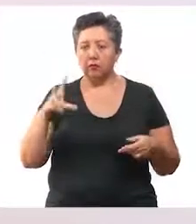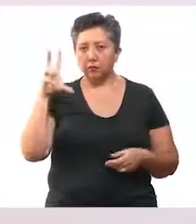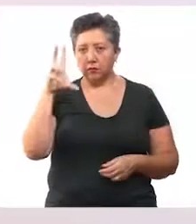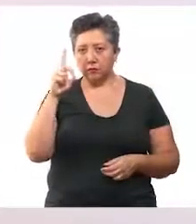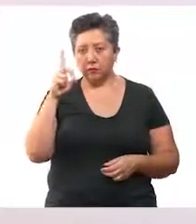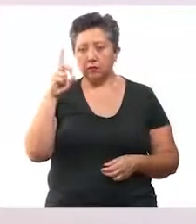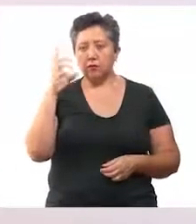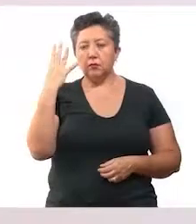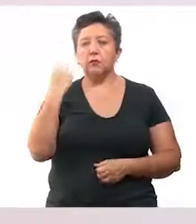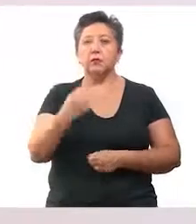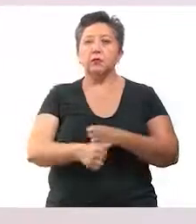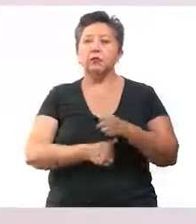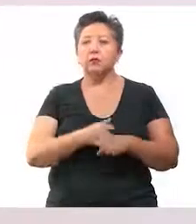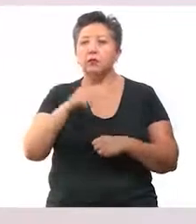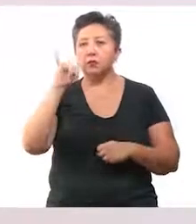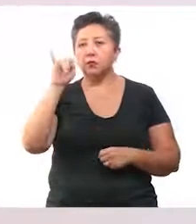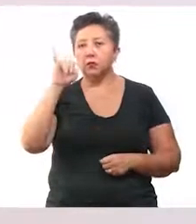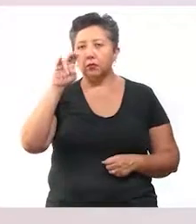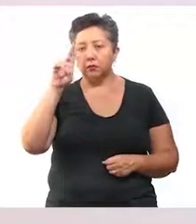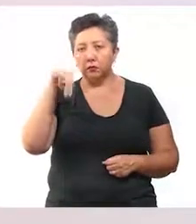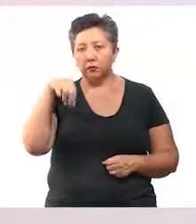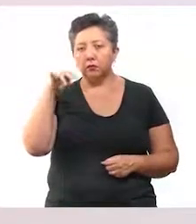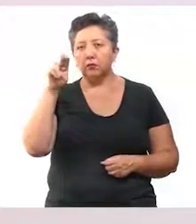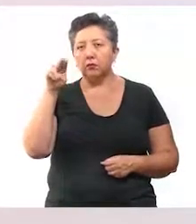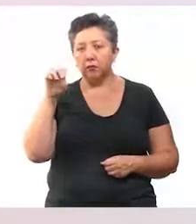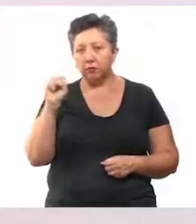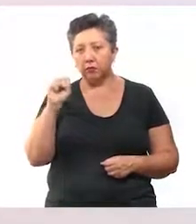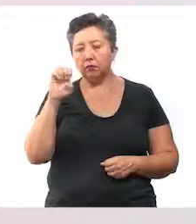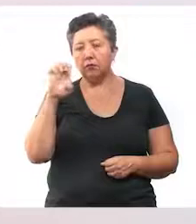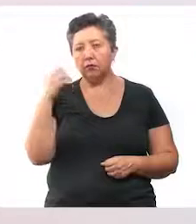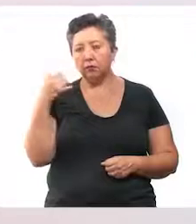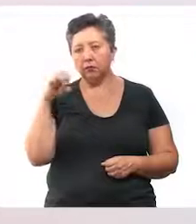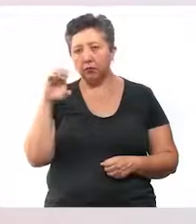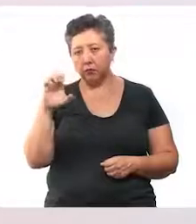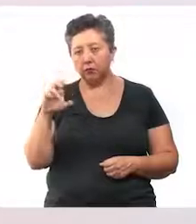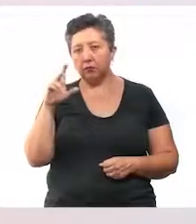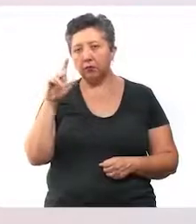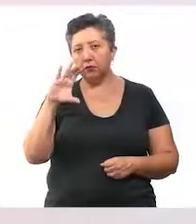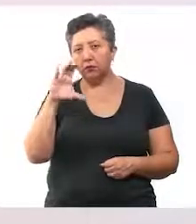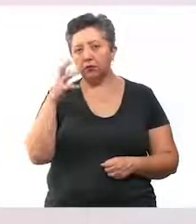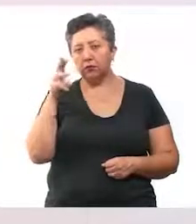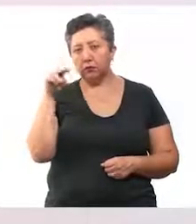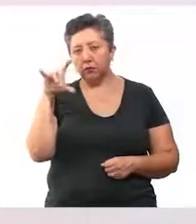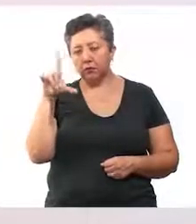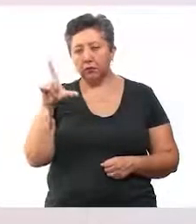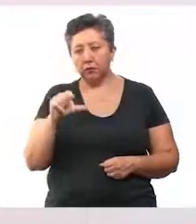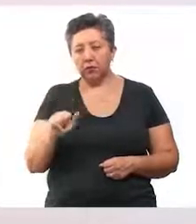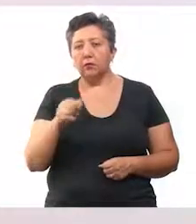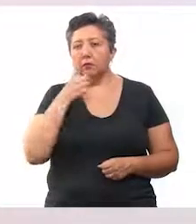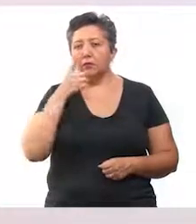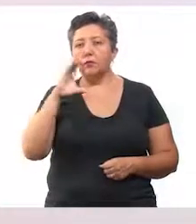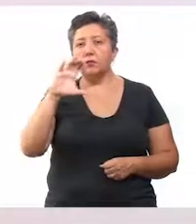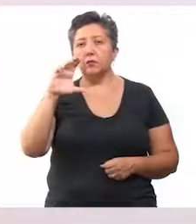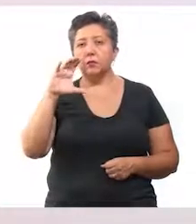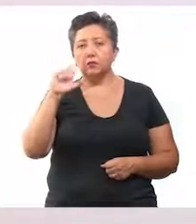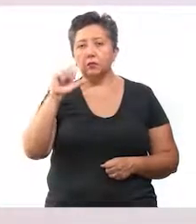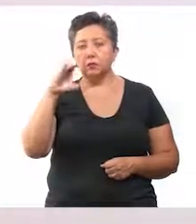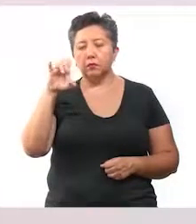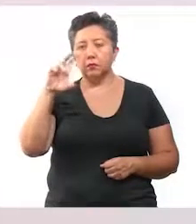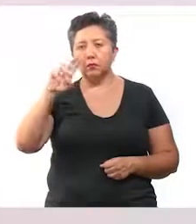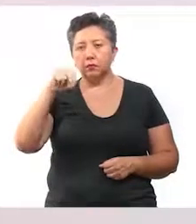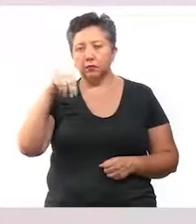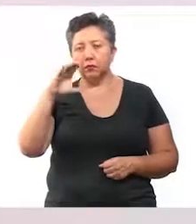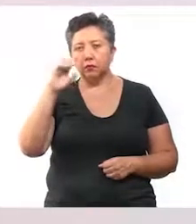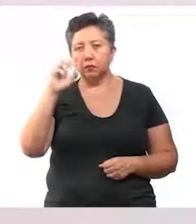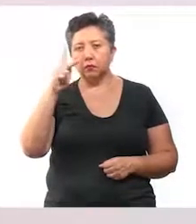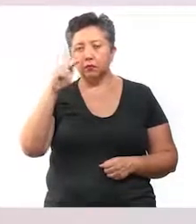de 30 a 39 años en Tinum, Tequit, Seye, Jomún, Chichimilá, Buxots, Celestún, Cacalchen, Sotuta,